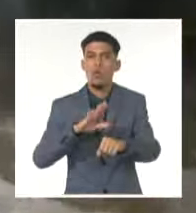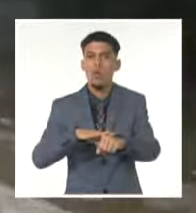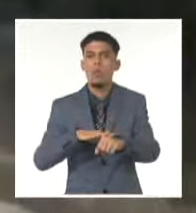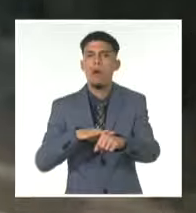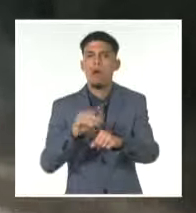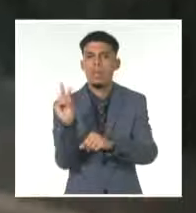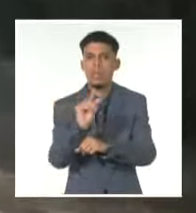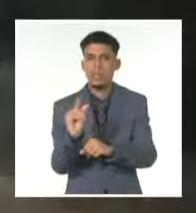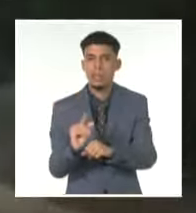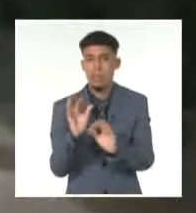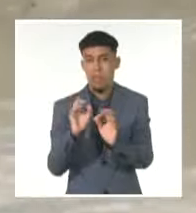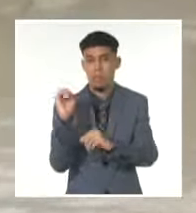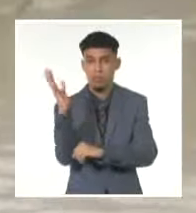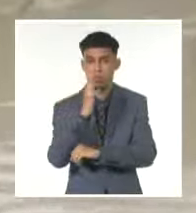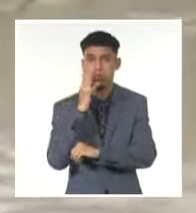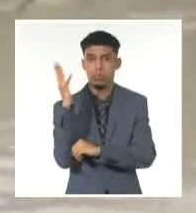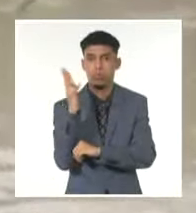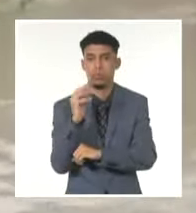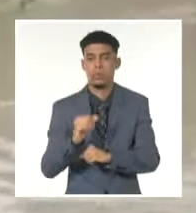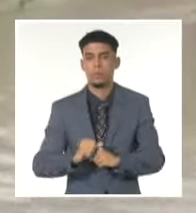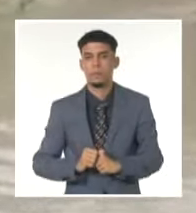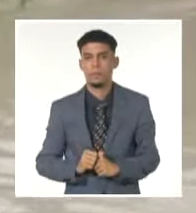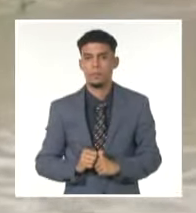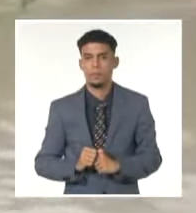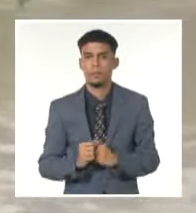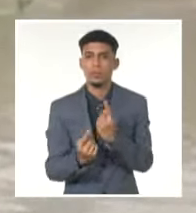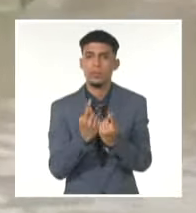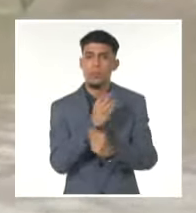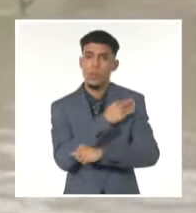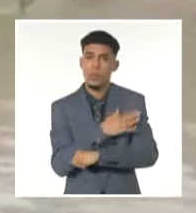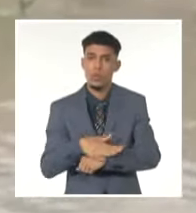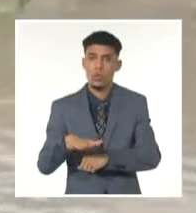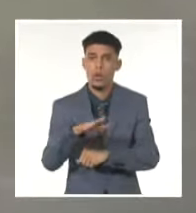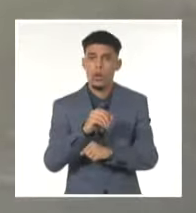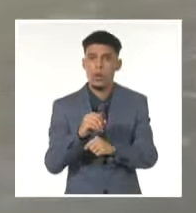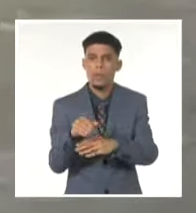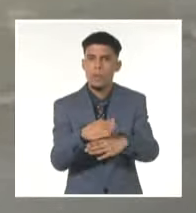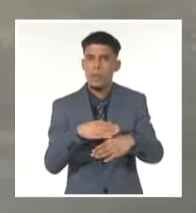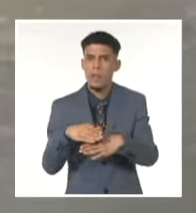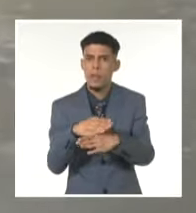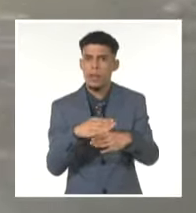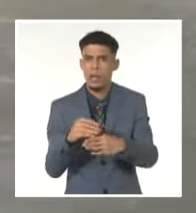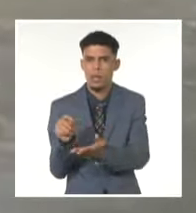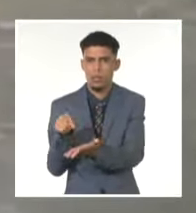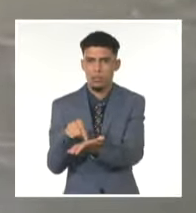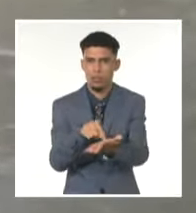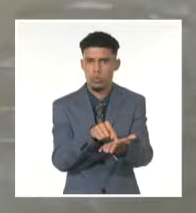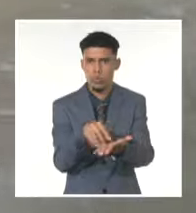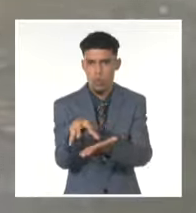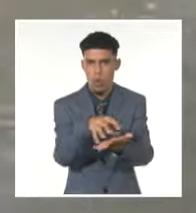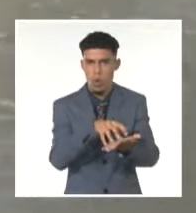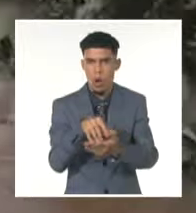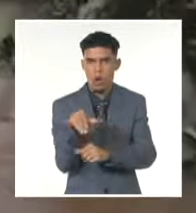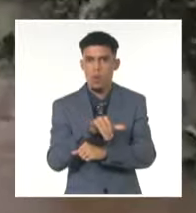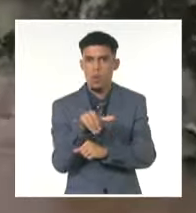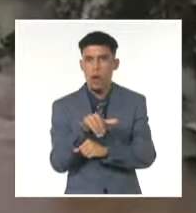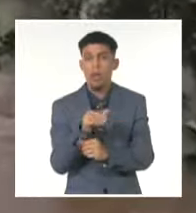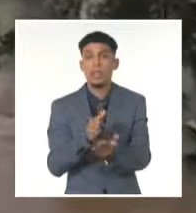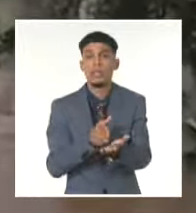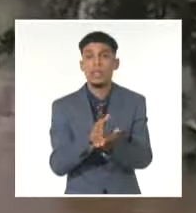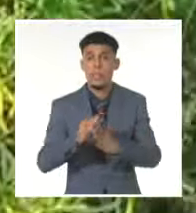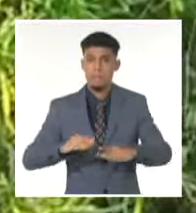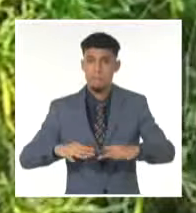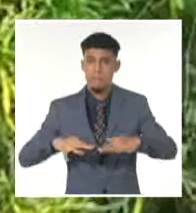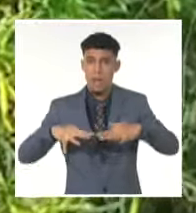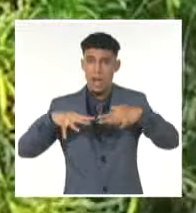del meteoro aún sin evacuar. Zonas bajas como el DAP, Dos Caminos, Puente Miel y otras contiguas reportan elevación